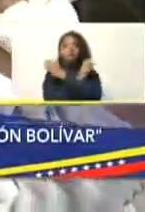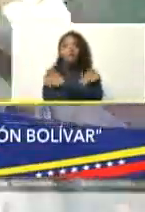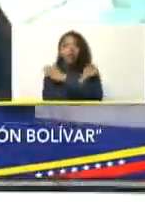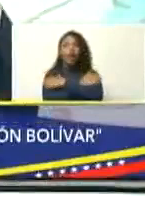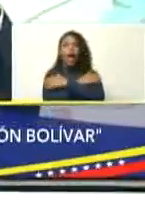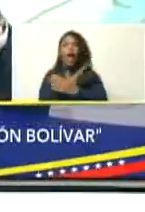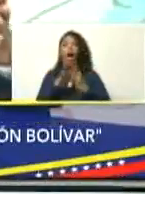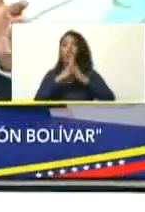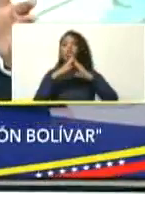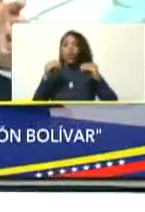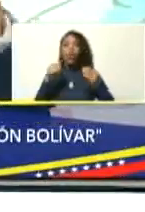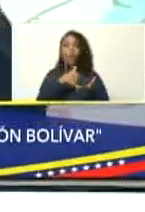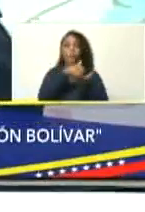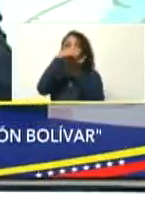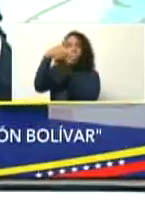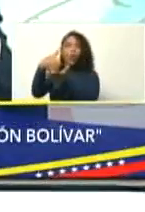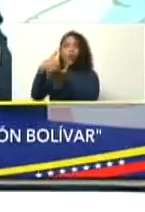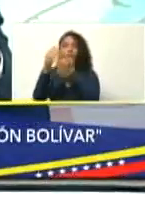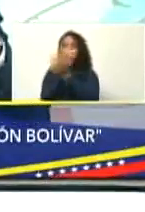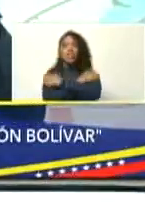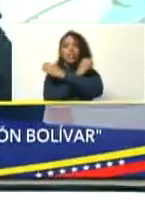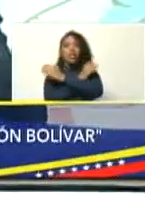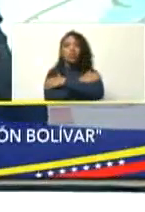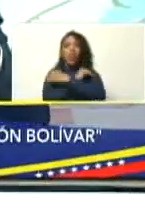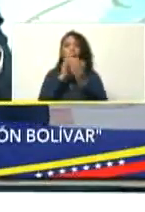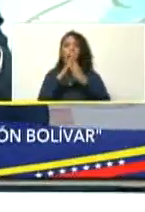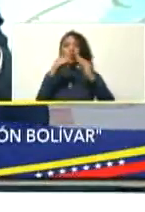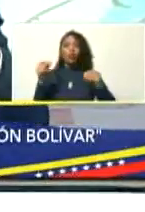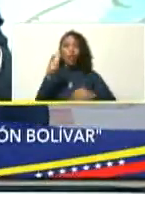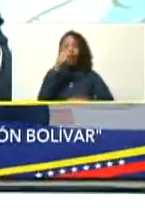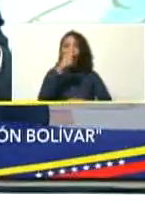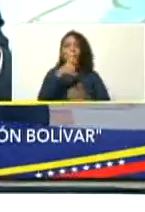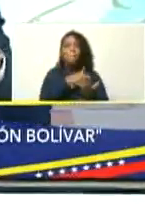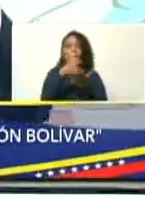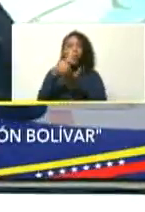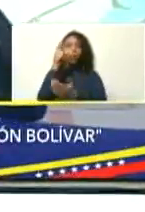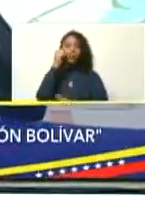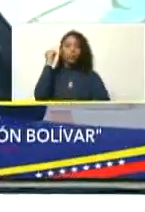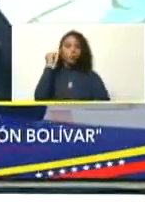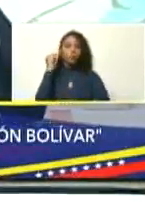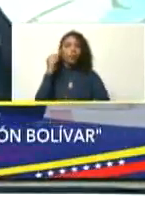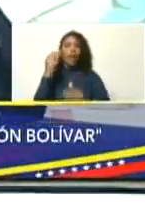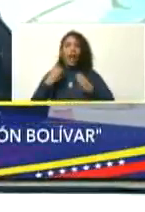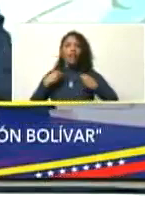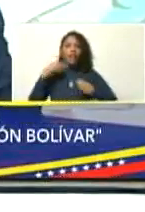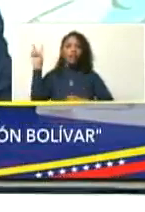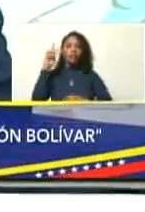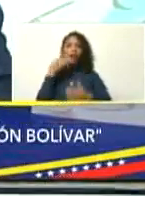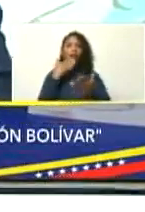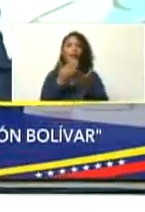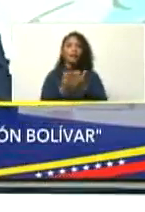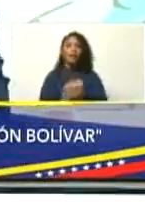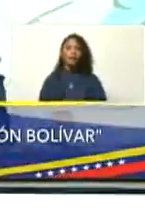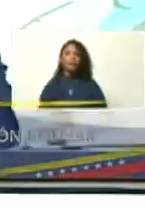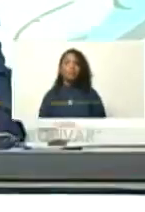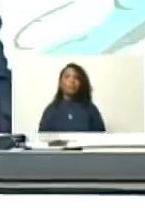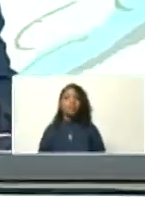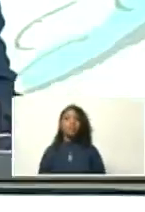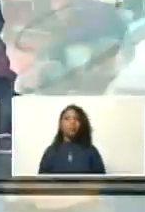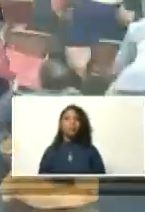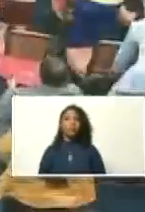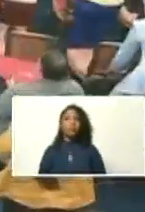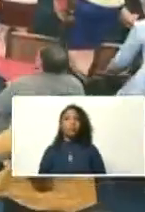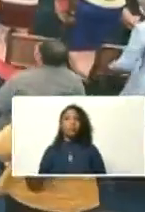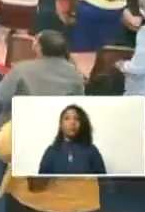a todos los premiados! ¡Felicidades a todas las premiadas! ¡Que viva Venezuela! ¡Gracias!